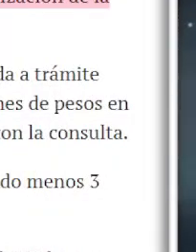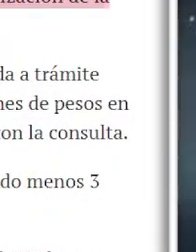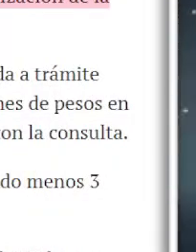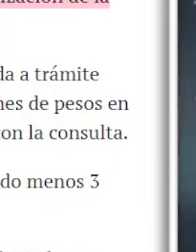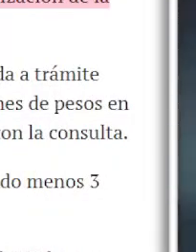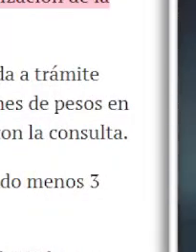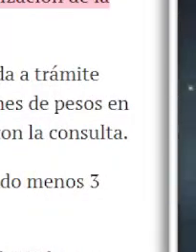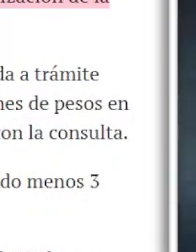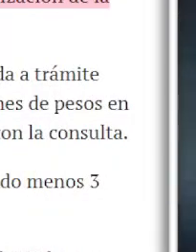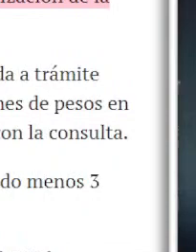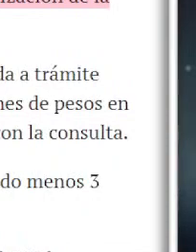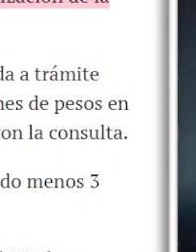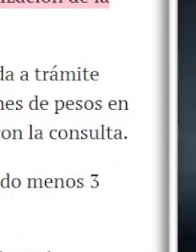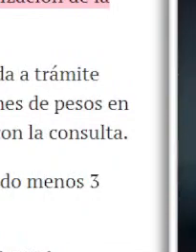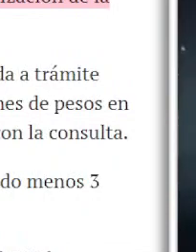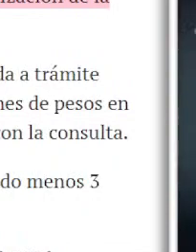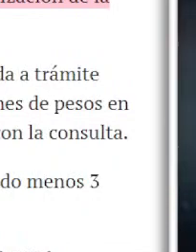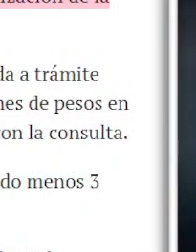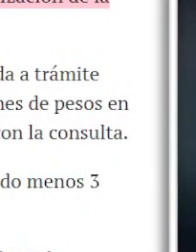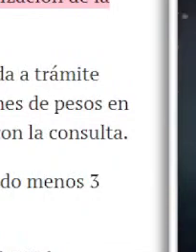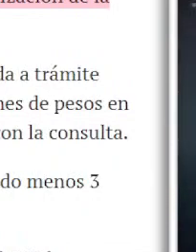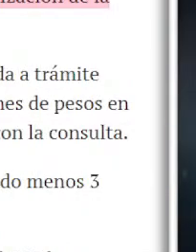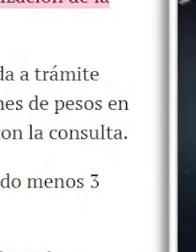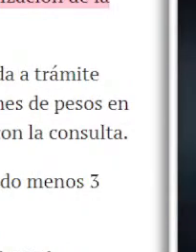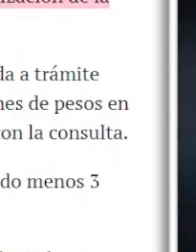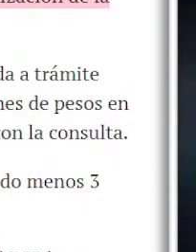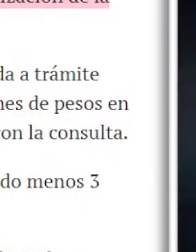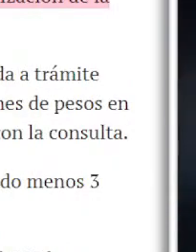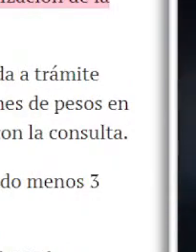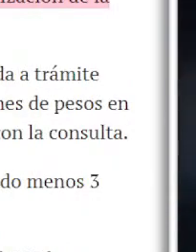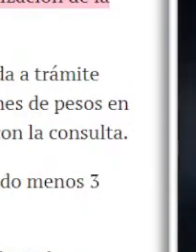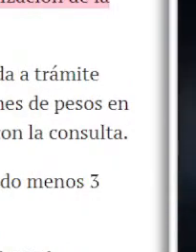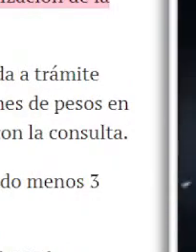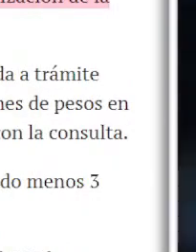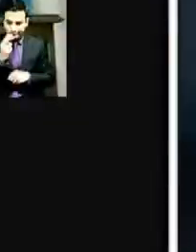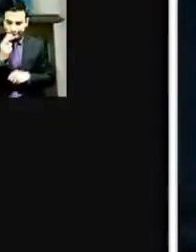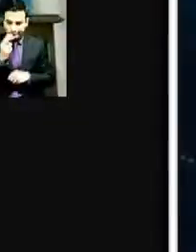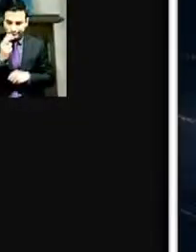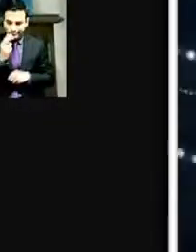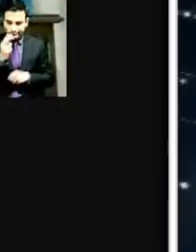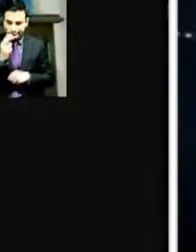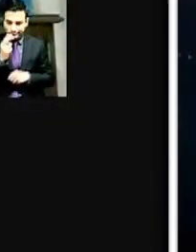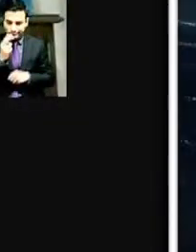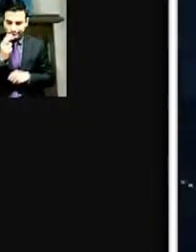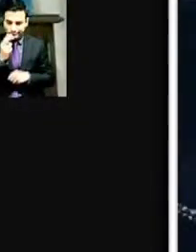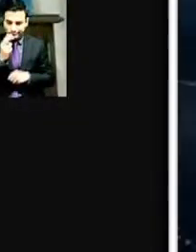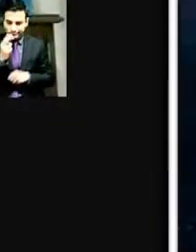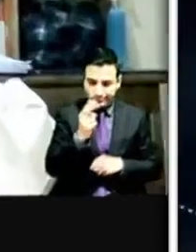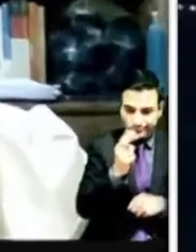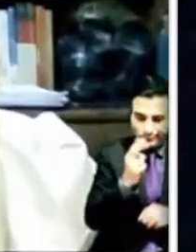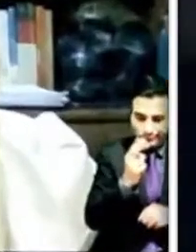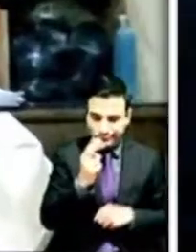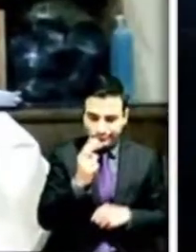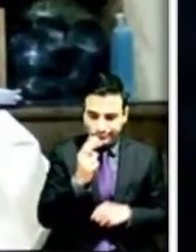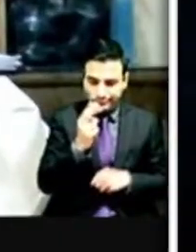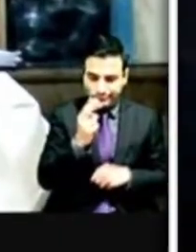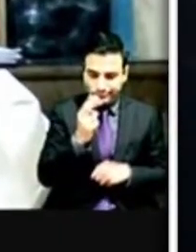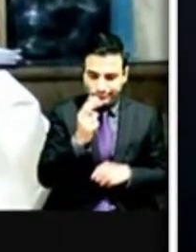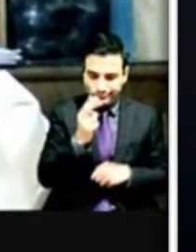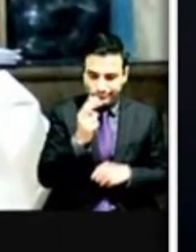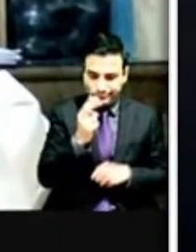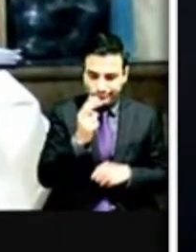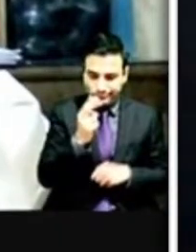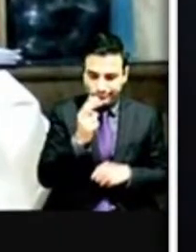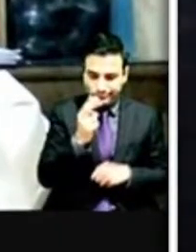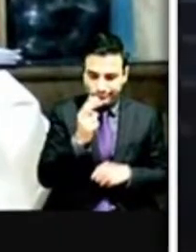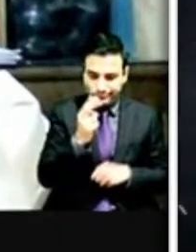Ajá. Hoy, chéquense nada más. Ella es Carla Humphrey, de la consejera del INE de la que estamos